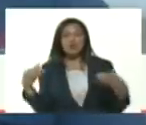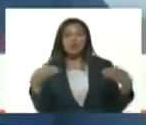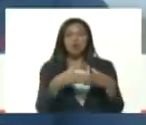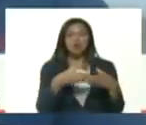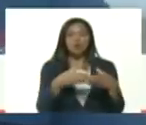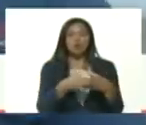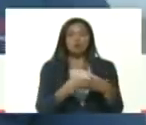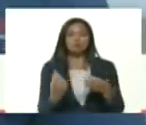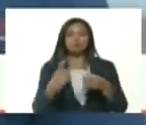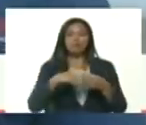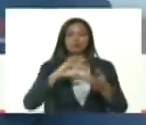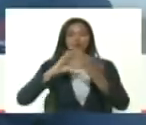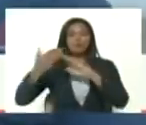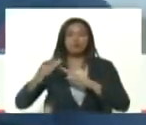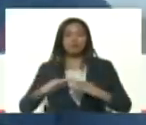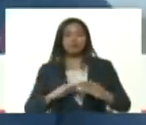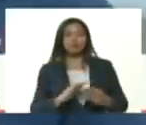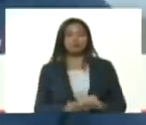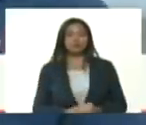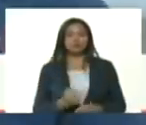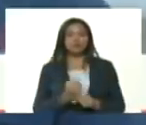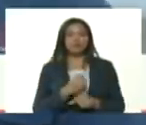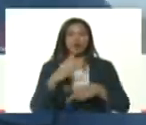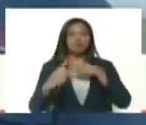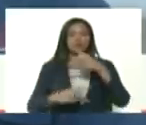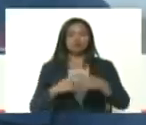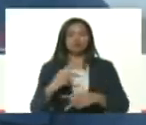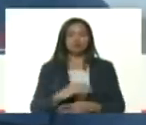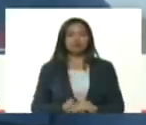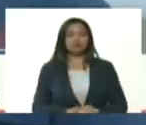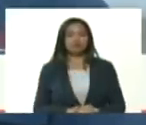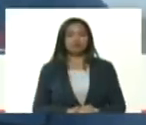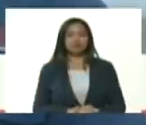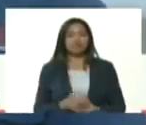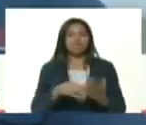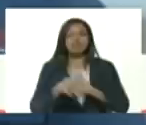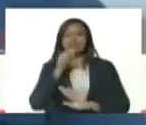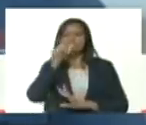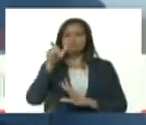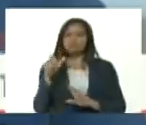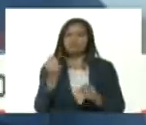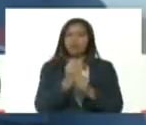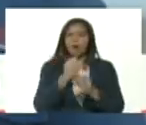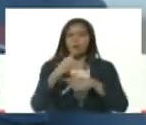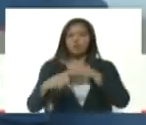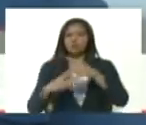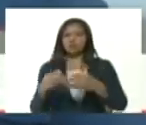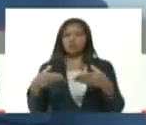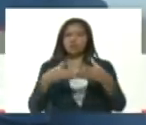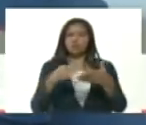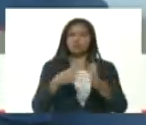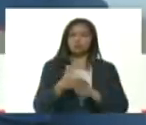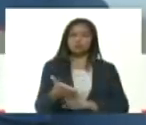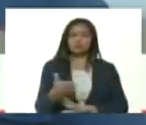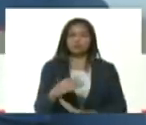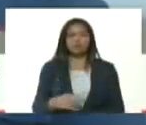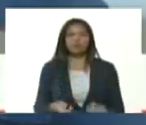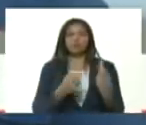brigadas comunales de trabajo y producción. ¿Quiénes son ellas? Bueno, conformadas por